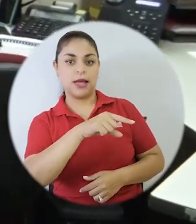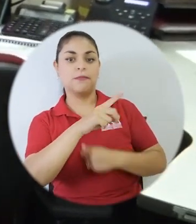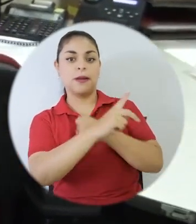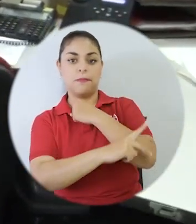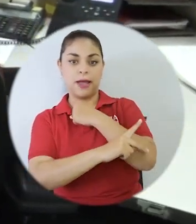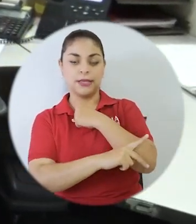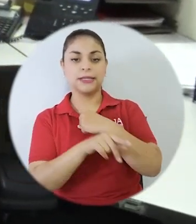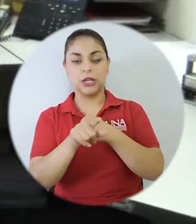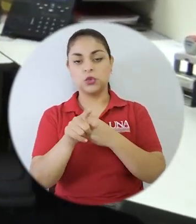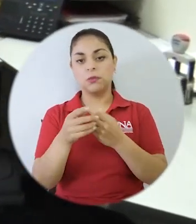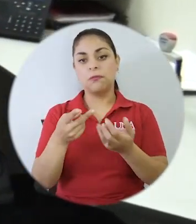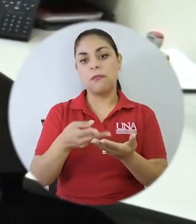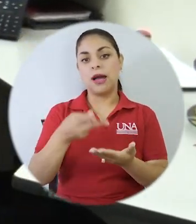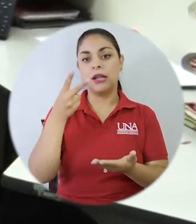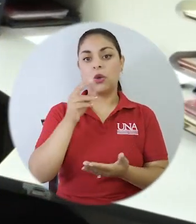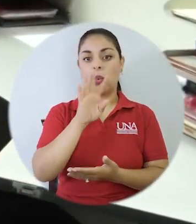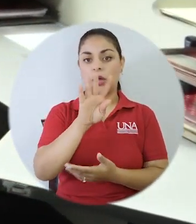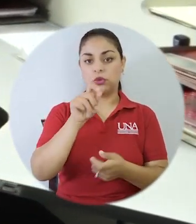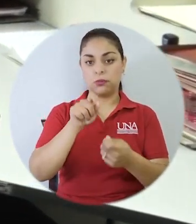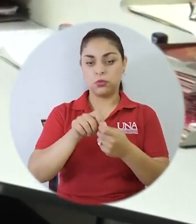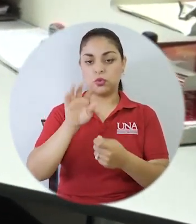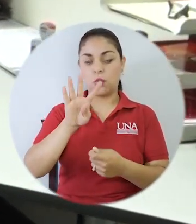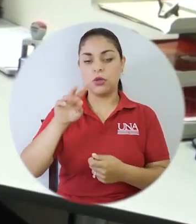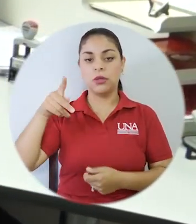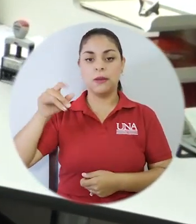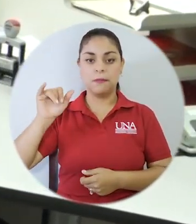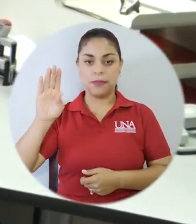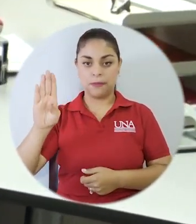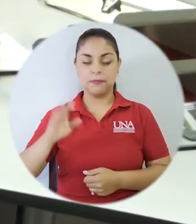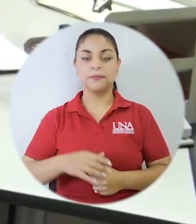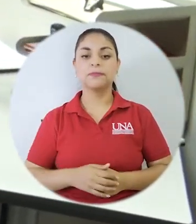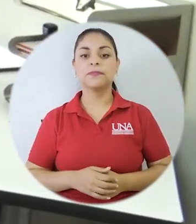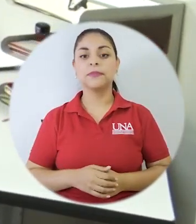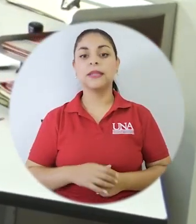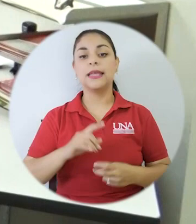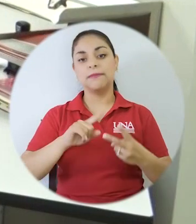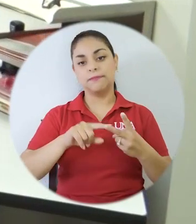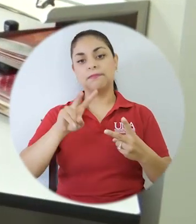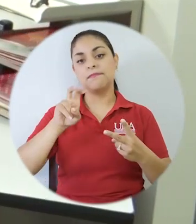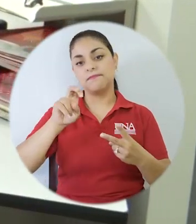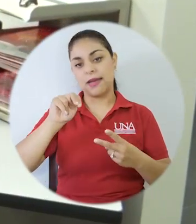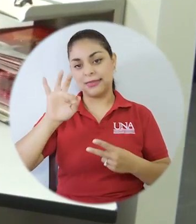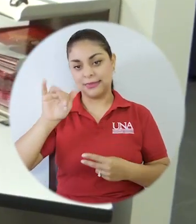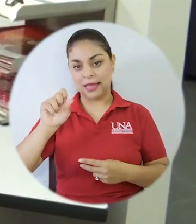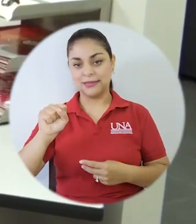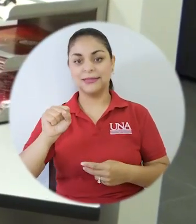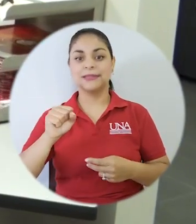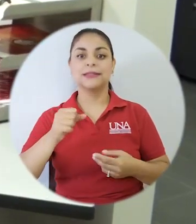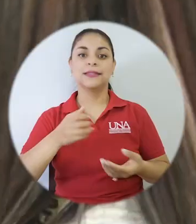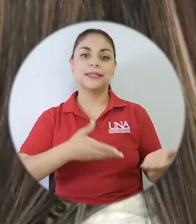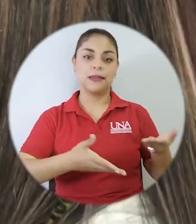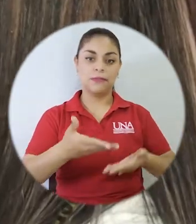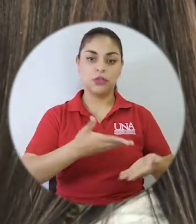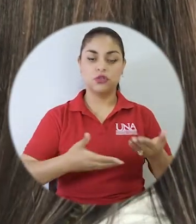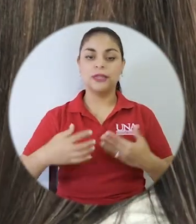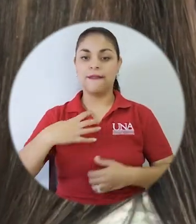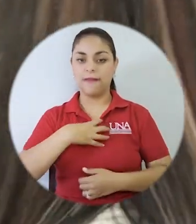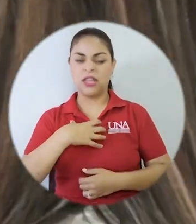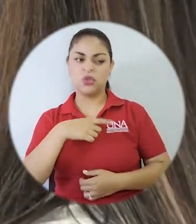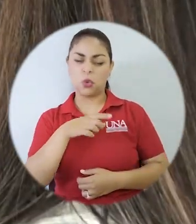Estado. Eso se equivale a un 4.4% del PIB. Y el que genera ventas por bienes y servicios, que anda en